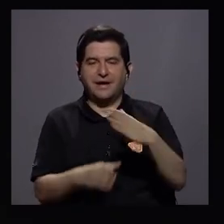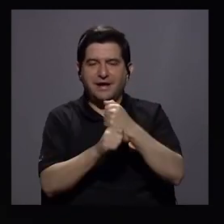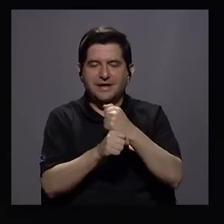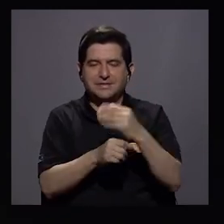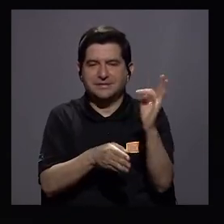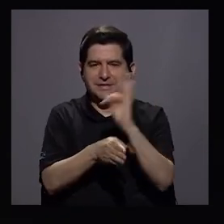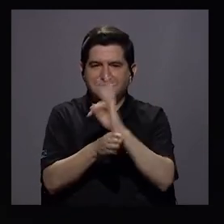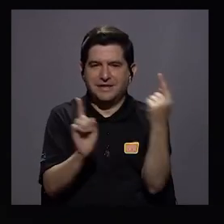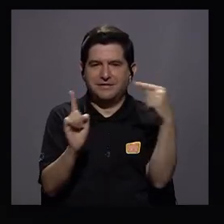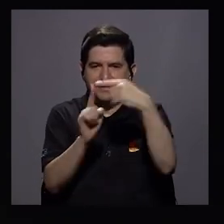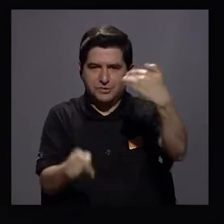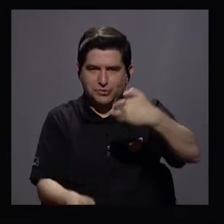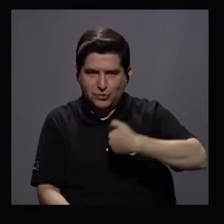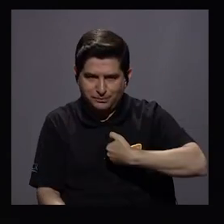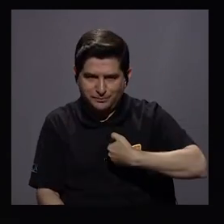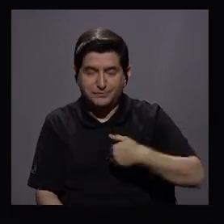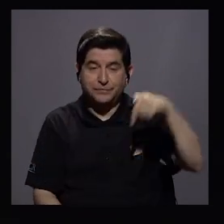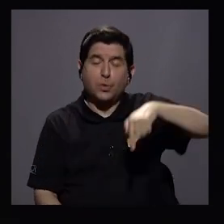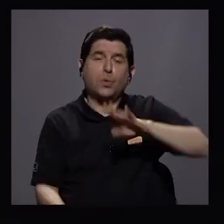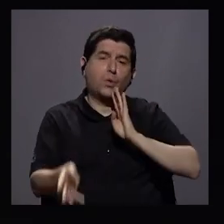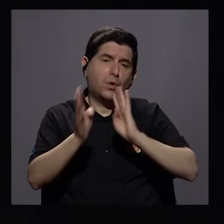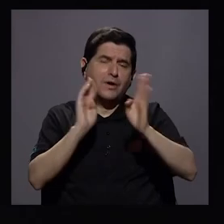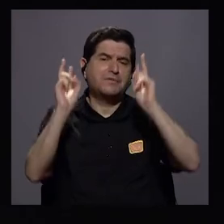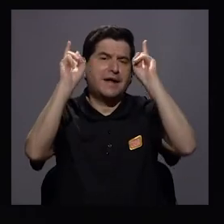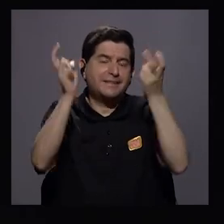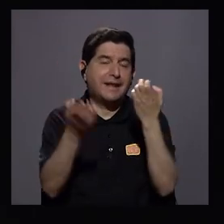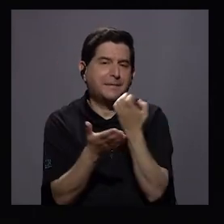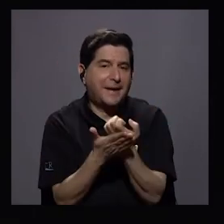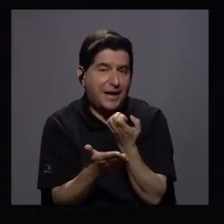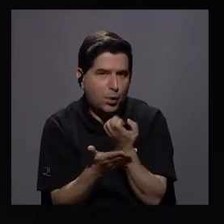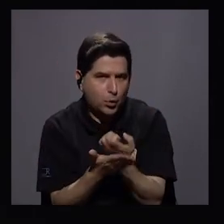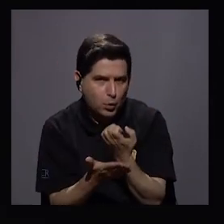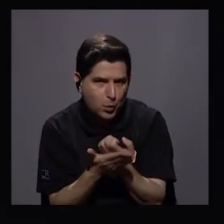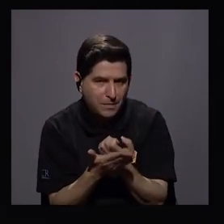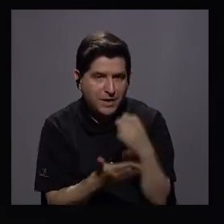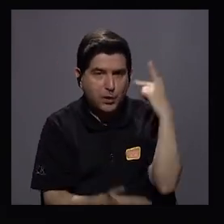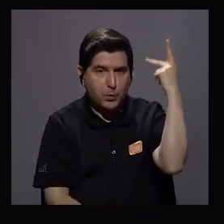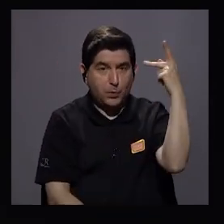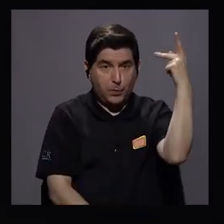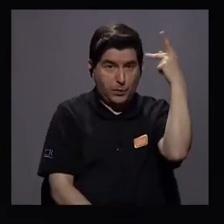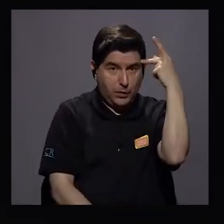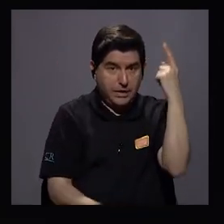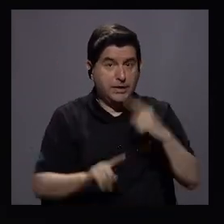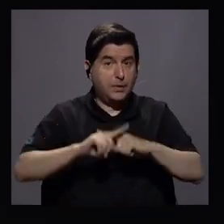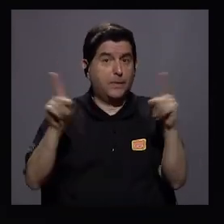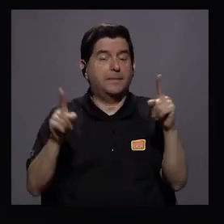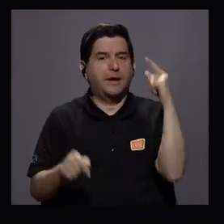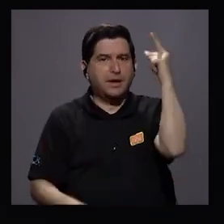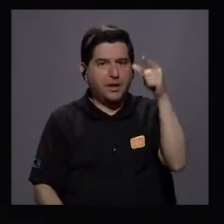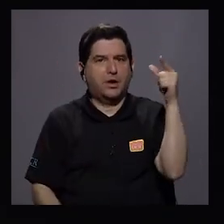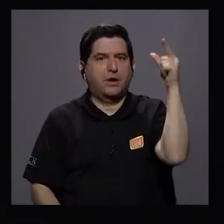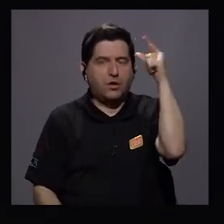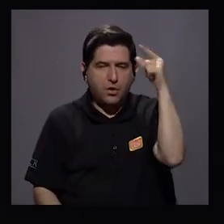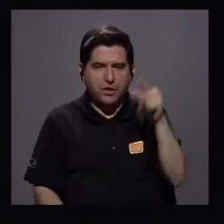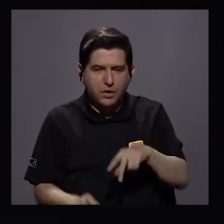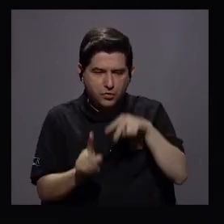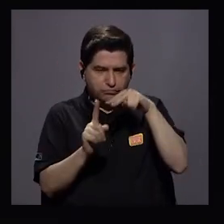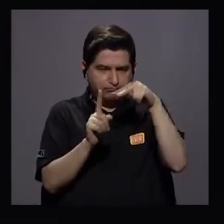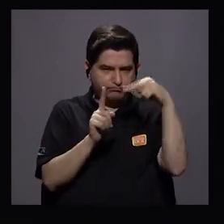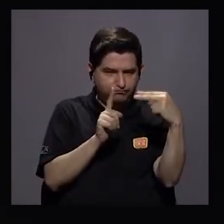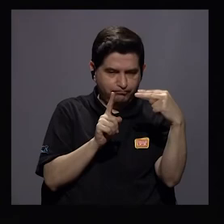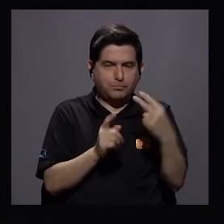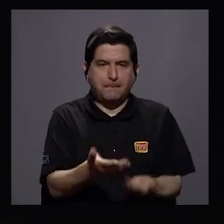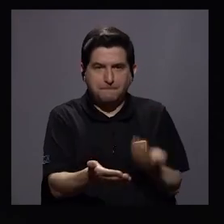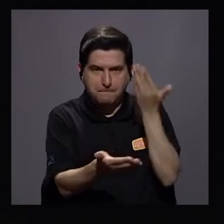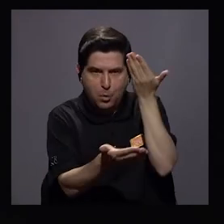Sentido. Hoy voy a hablar de tema económico en lo político, pero por supuesto desde el detalle de